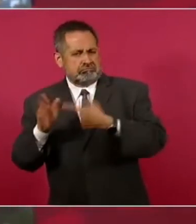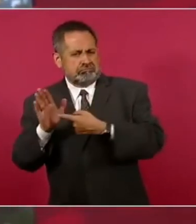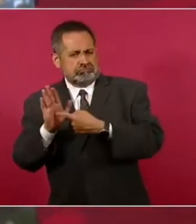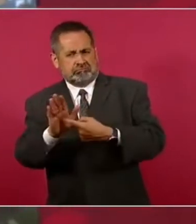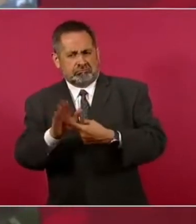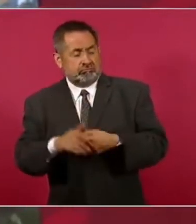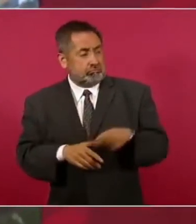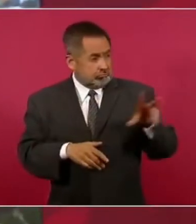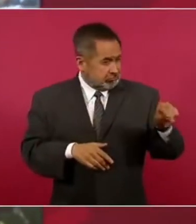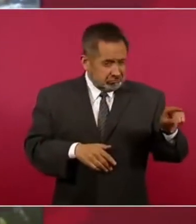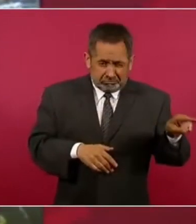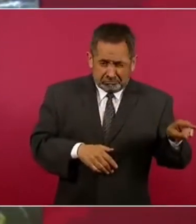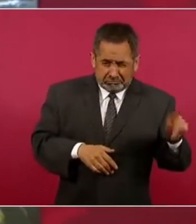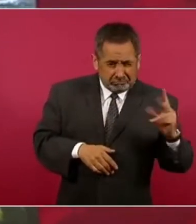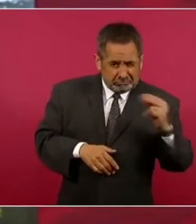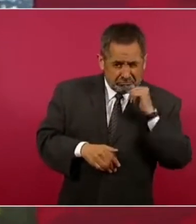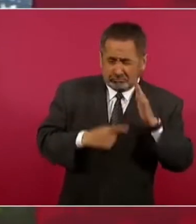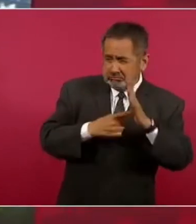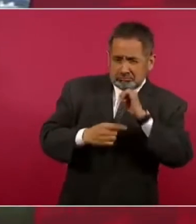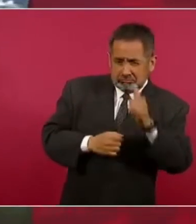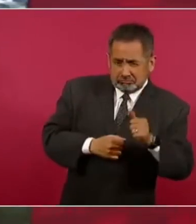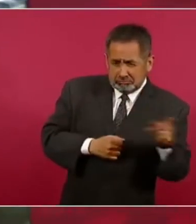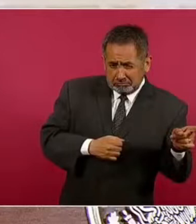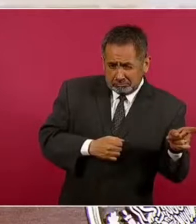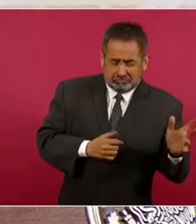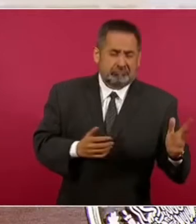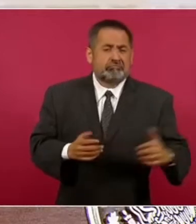mostrar todos sus bienes, y ellos